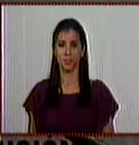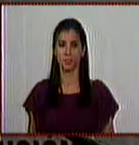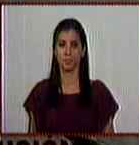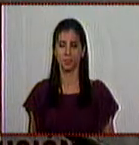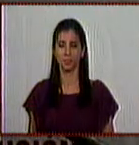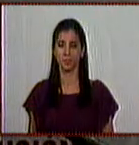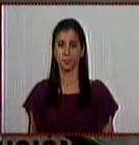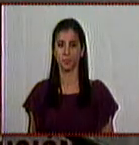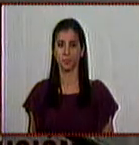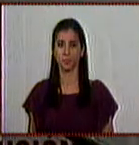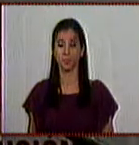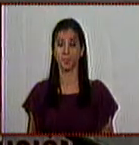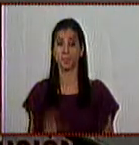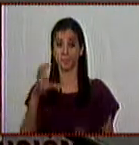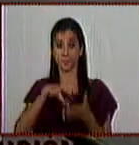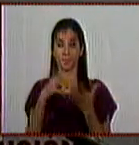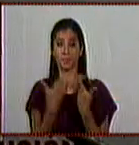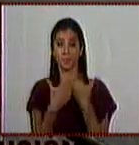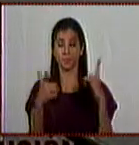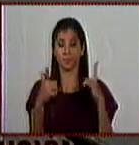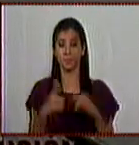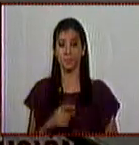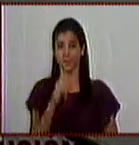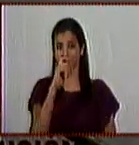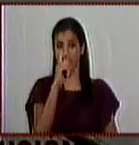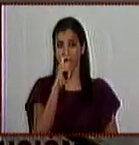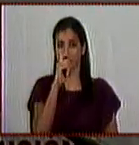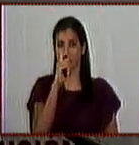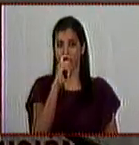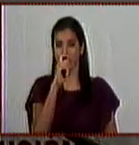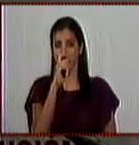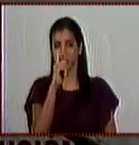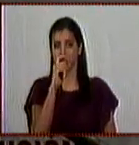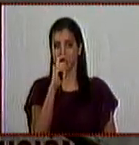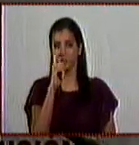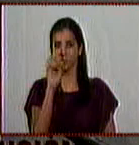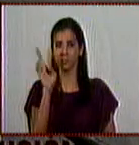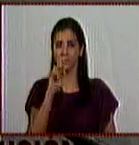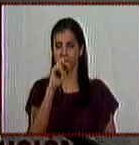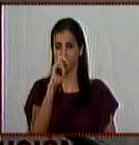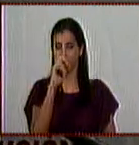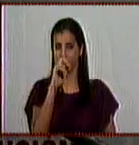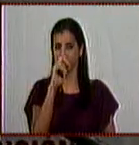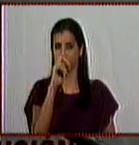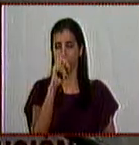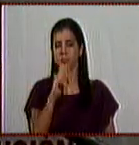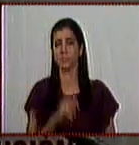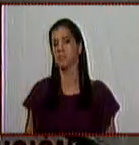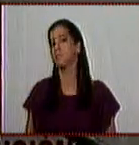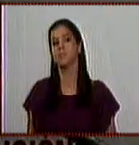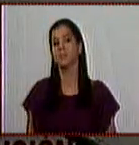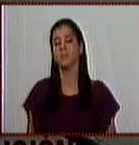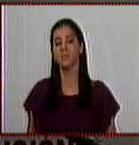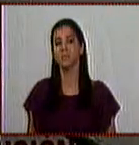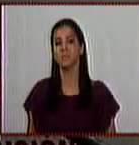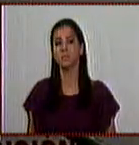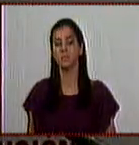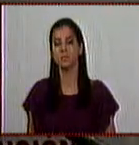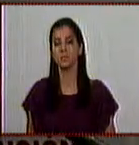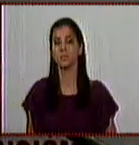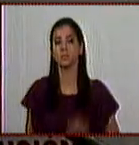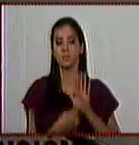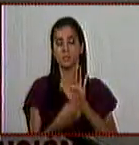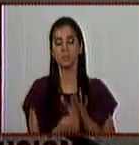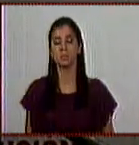vicepresidente el estado liberal burgués venezolano fue expresión acabada como decía